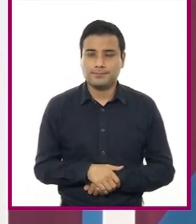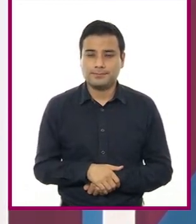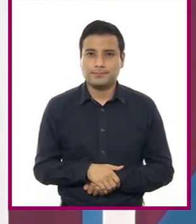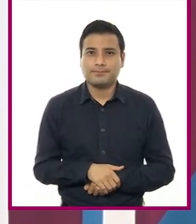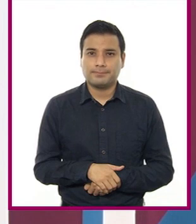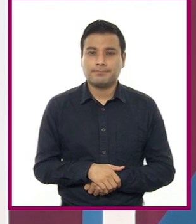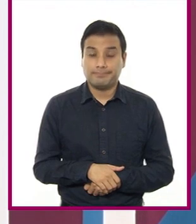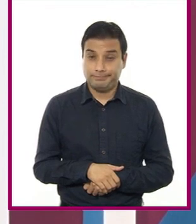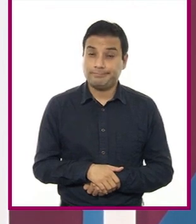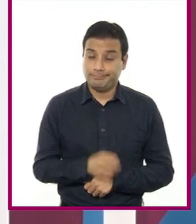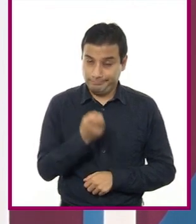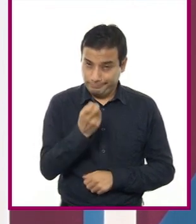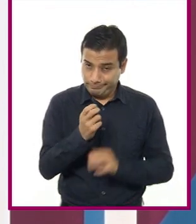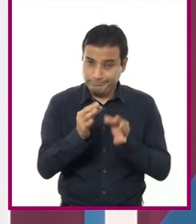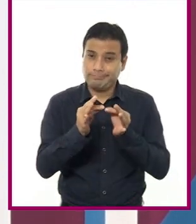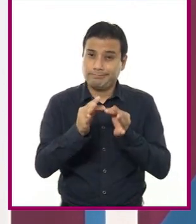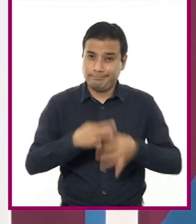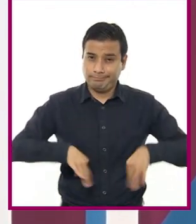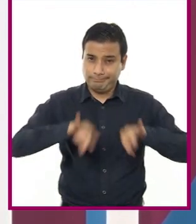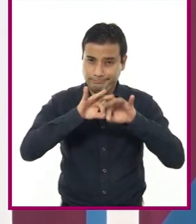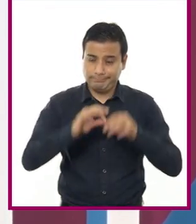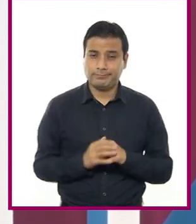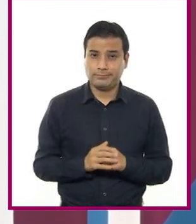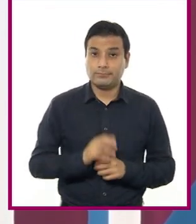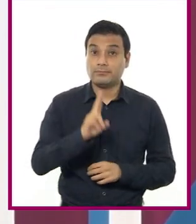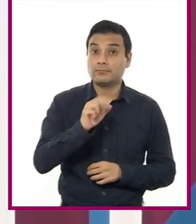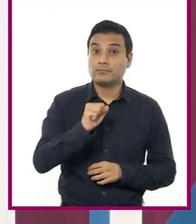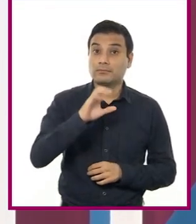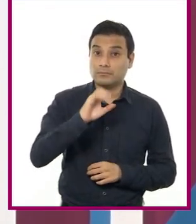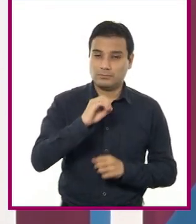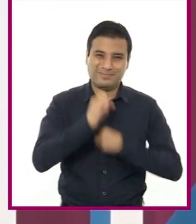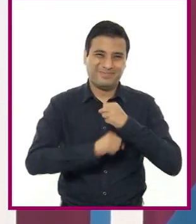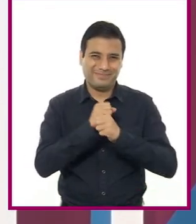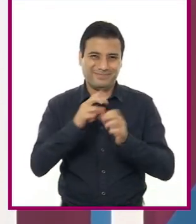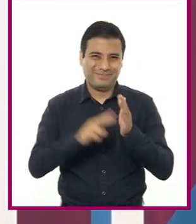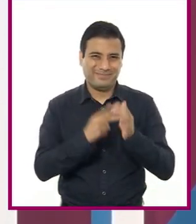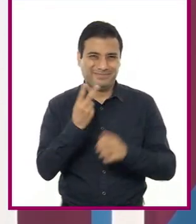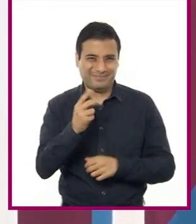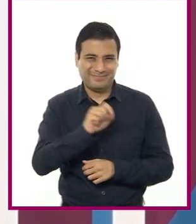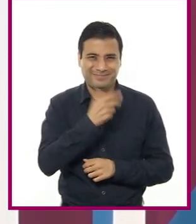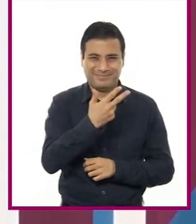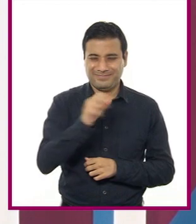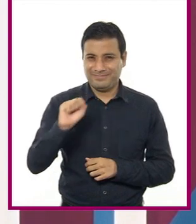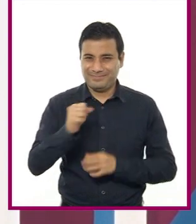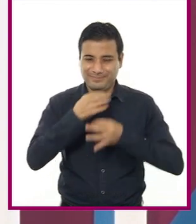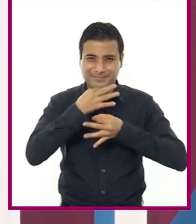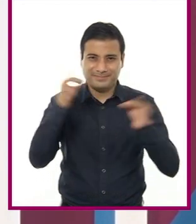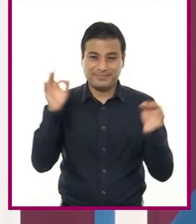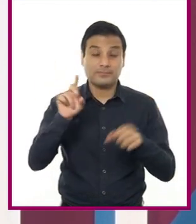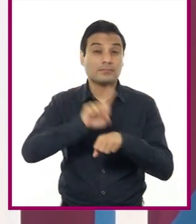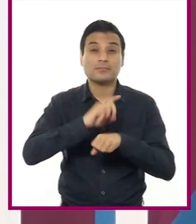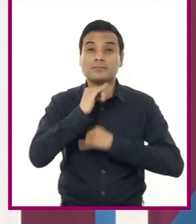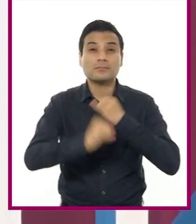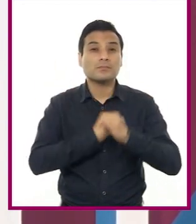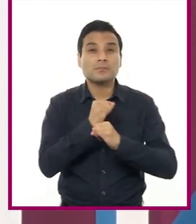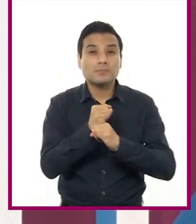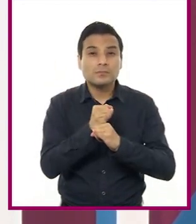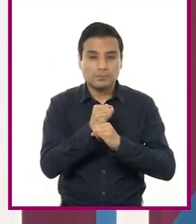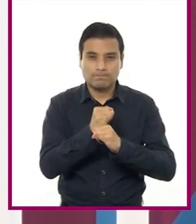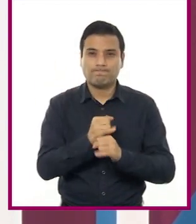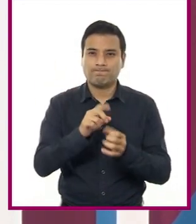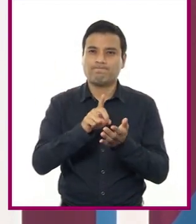importante en nuestros días que la UNESCO declaró en 2002 el 28 de septiembre como el Día Internacional